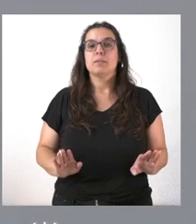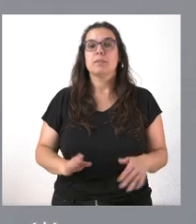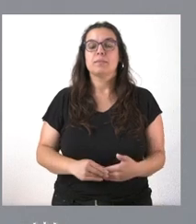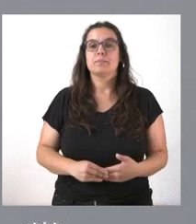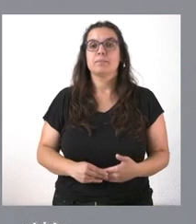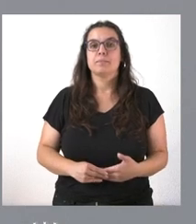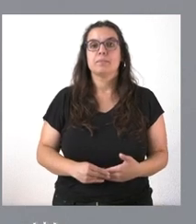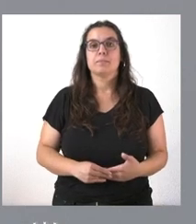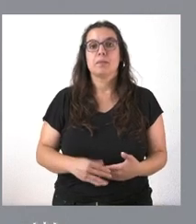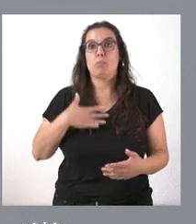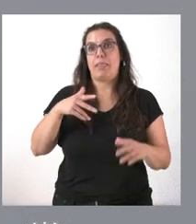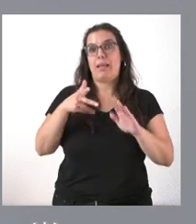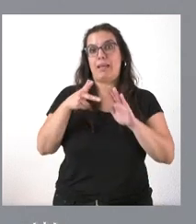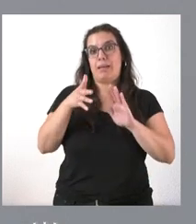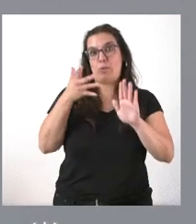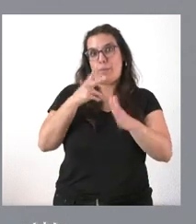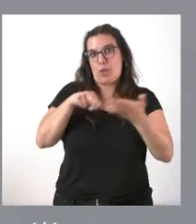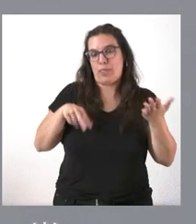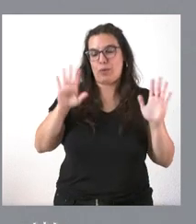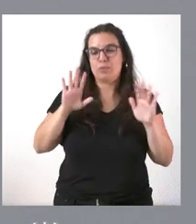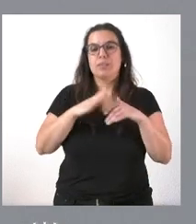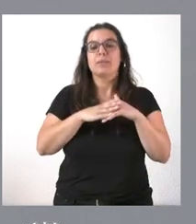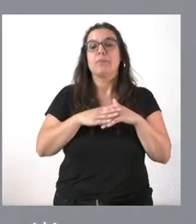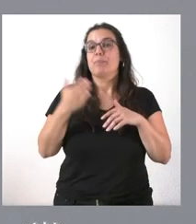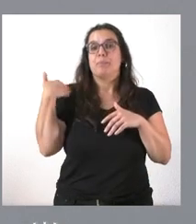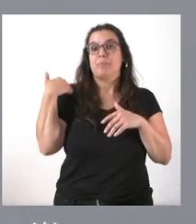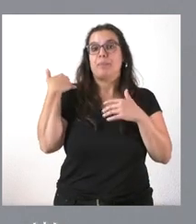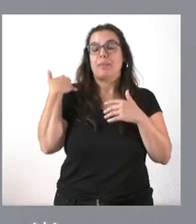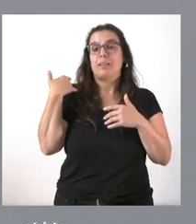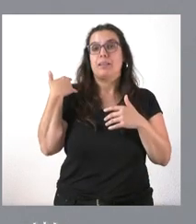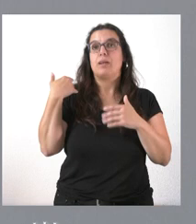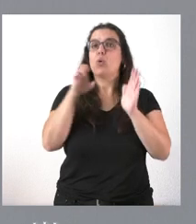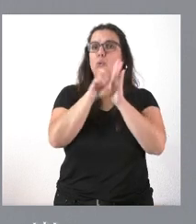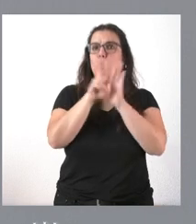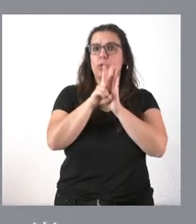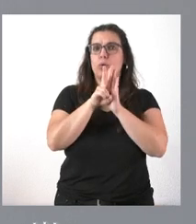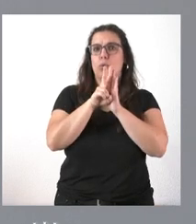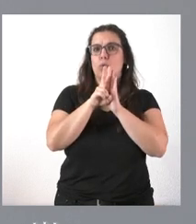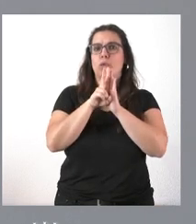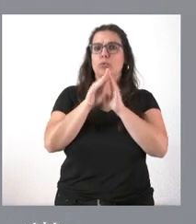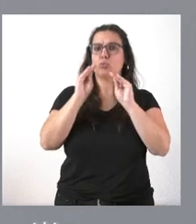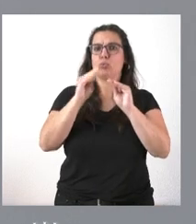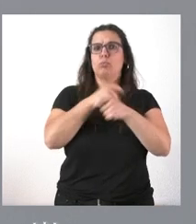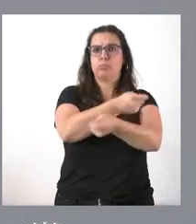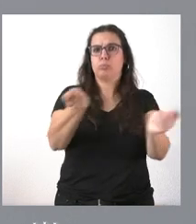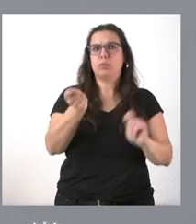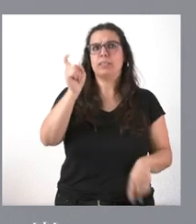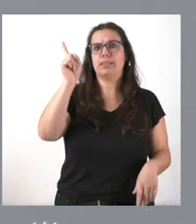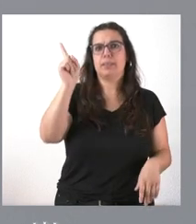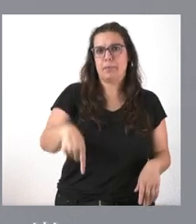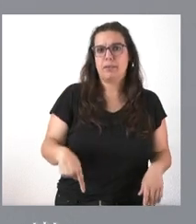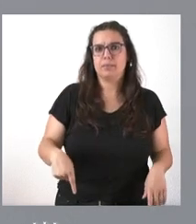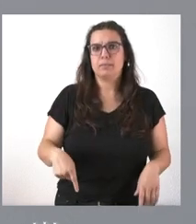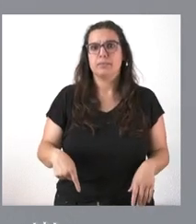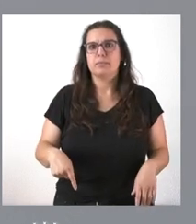veía digo a lo mejor he leído muy rápido alguno de los nombres como en ocasiones anteriores les entregaremos el currículum Eh así no lo detalló yo